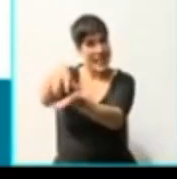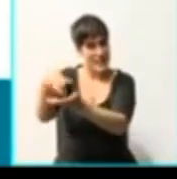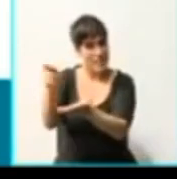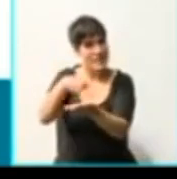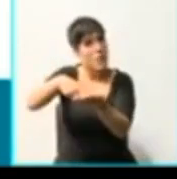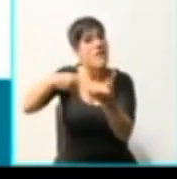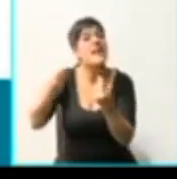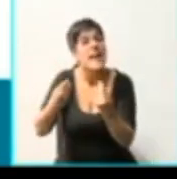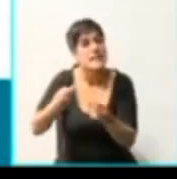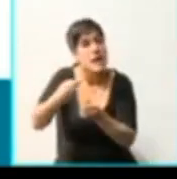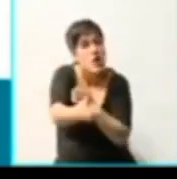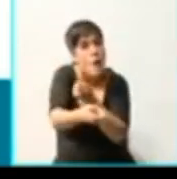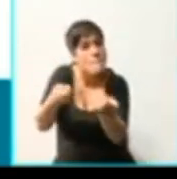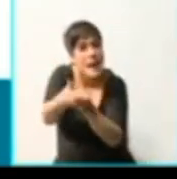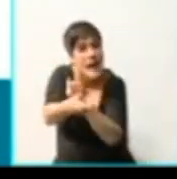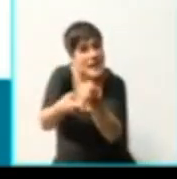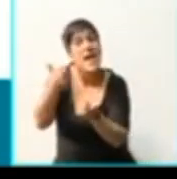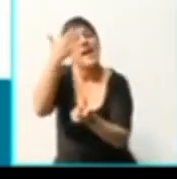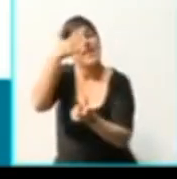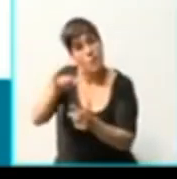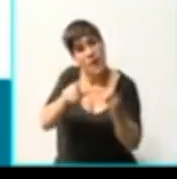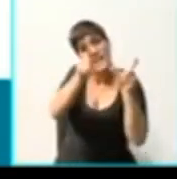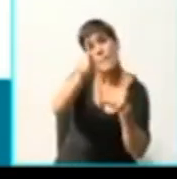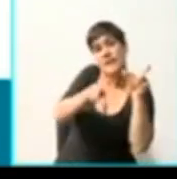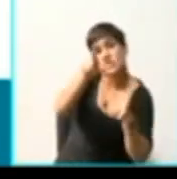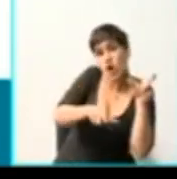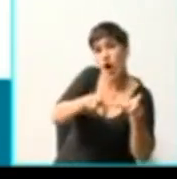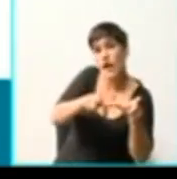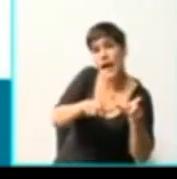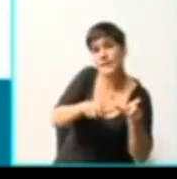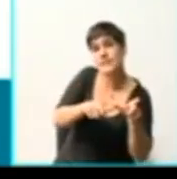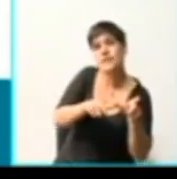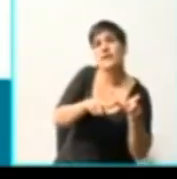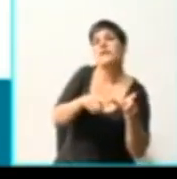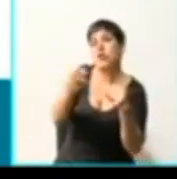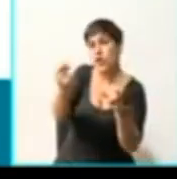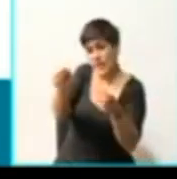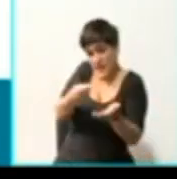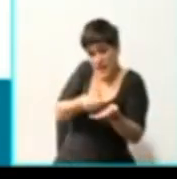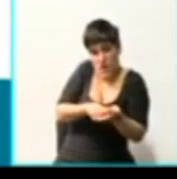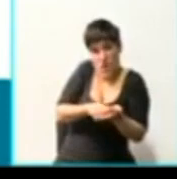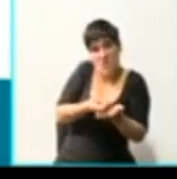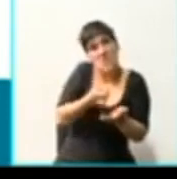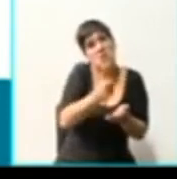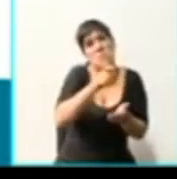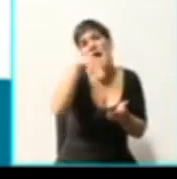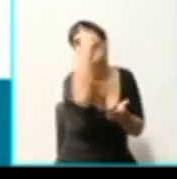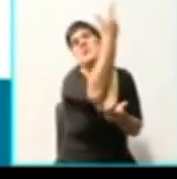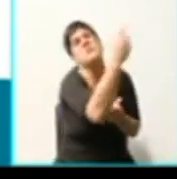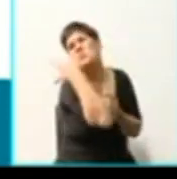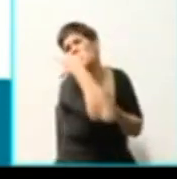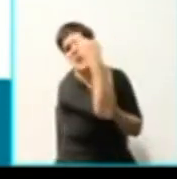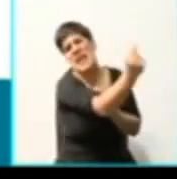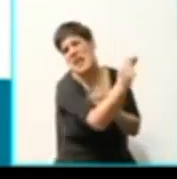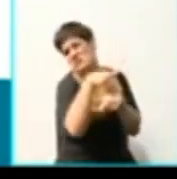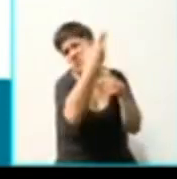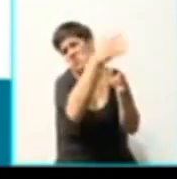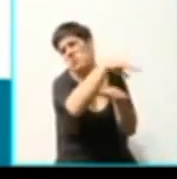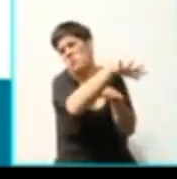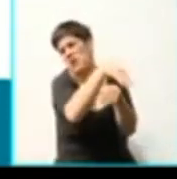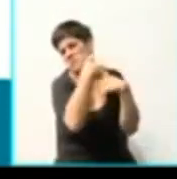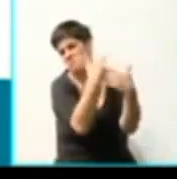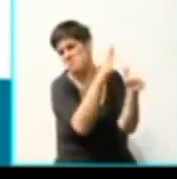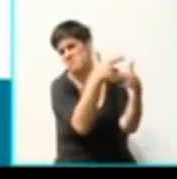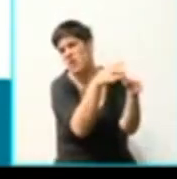estos lugares y la gente puede comprarse con ese dinero una casa en otra ciudad, en cualquier otro lugar. Y